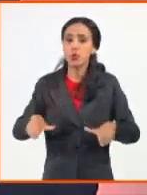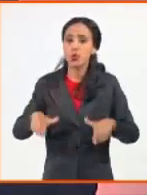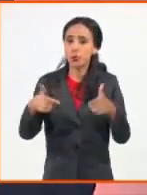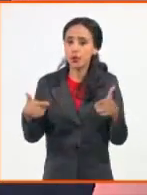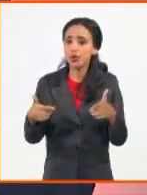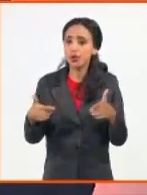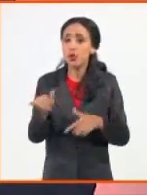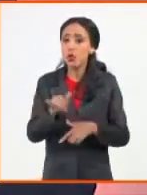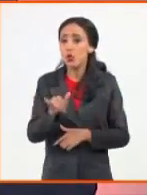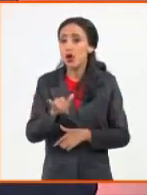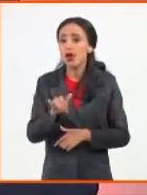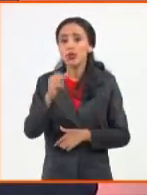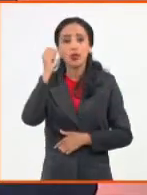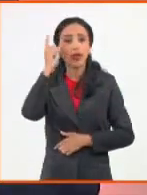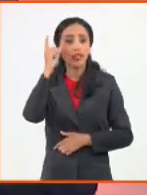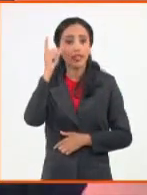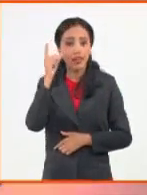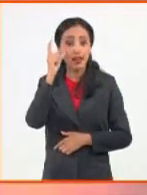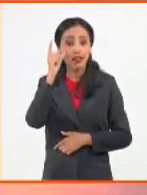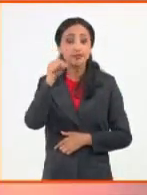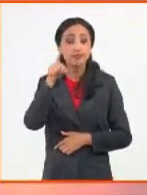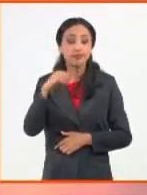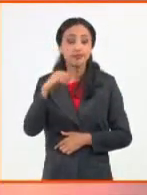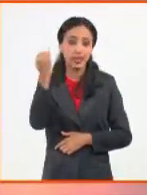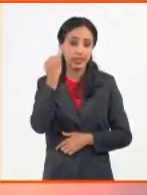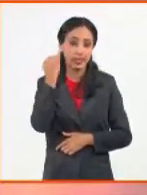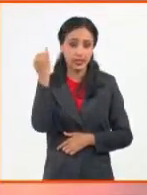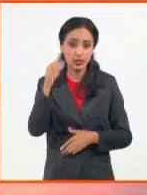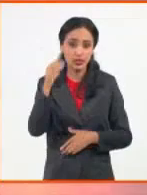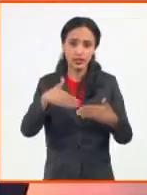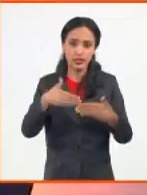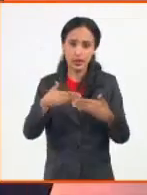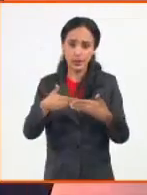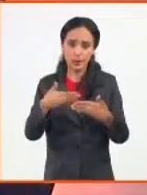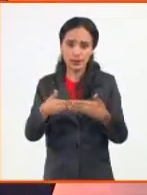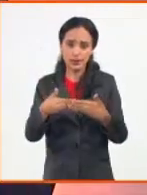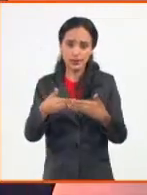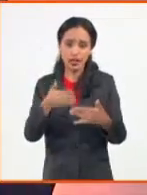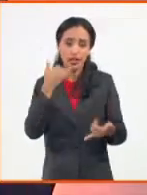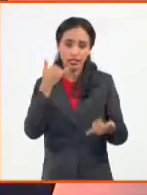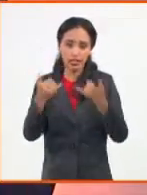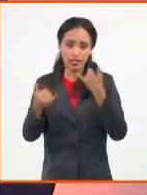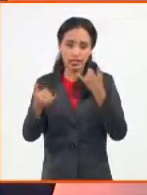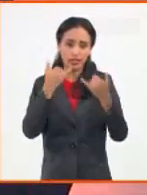decir iniciativa internacional de las empresas de telecomunicaciones de la región